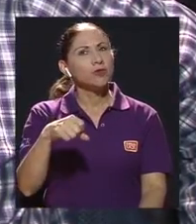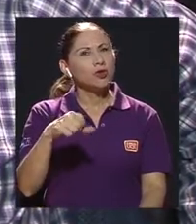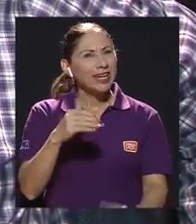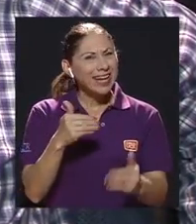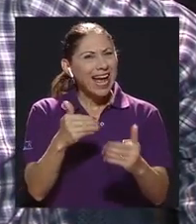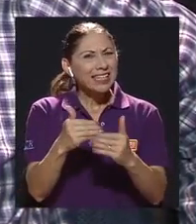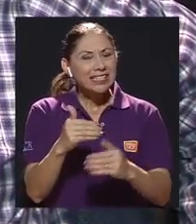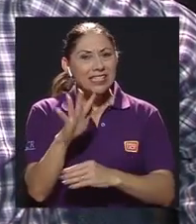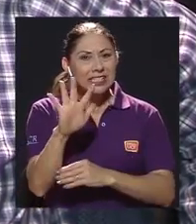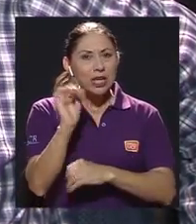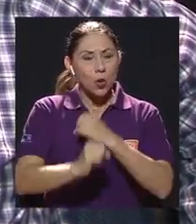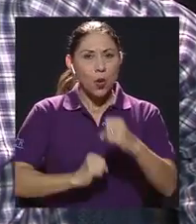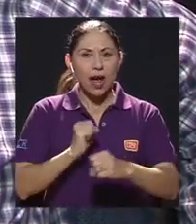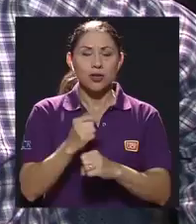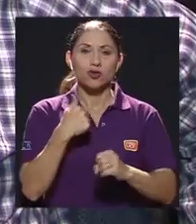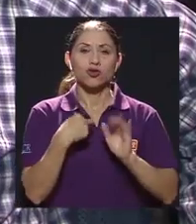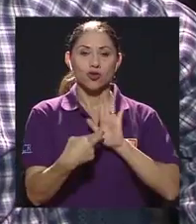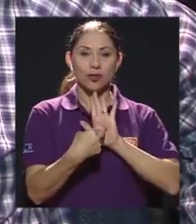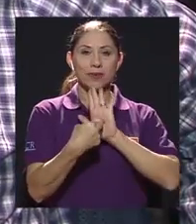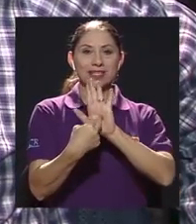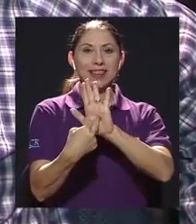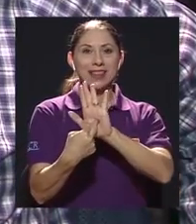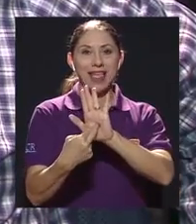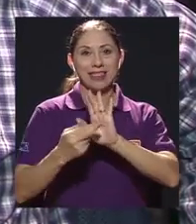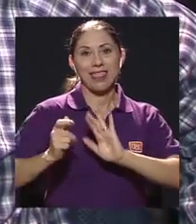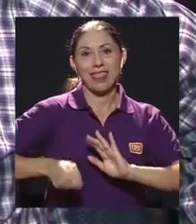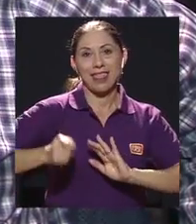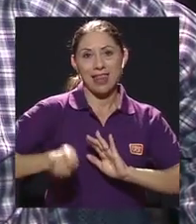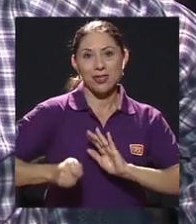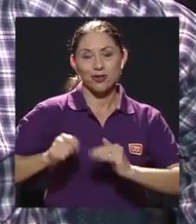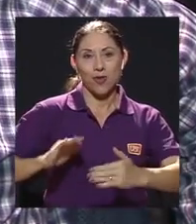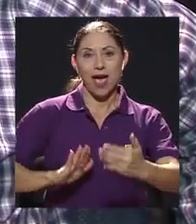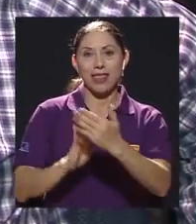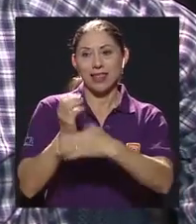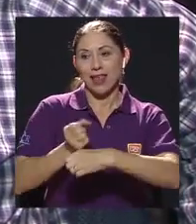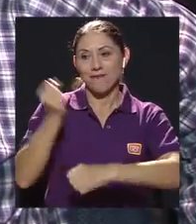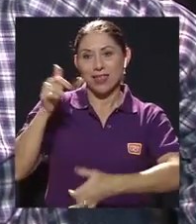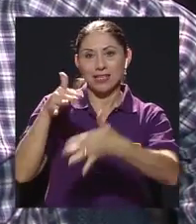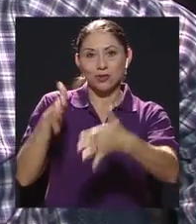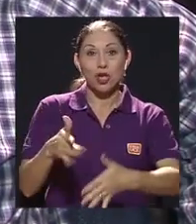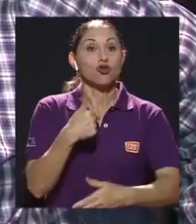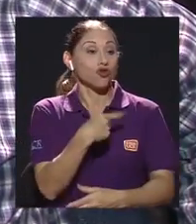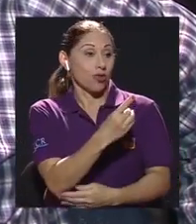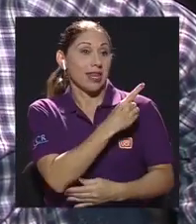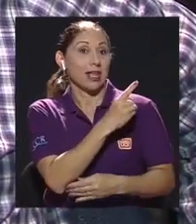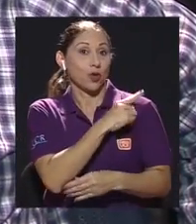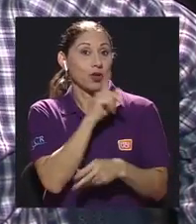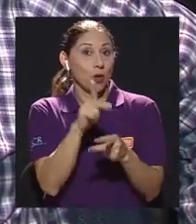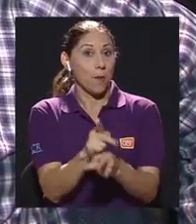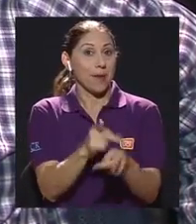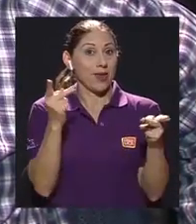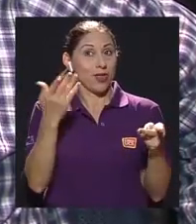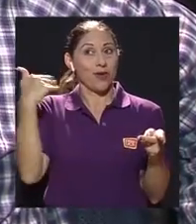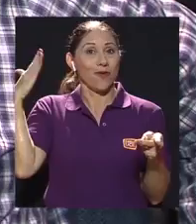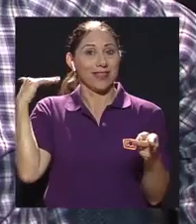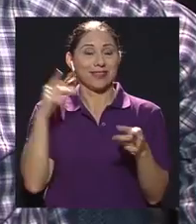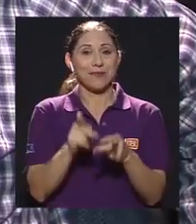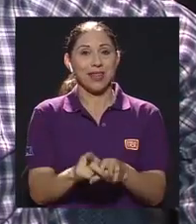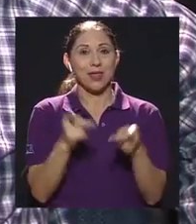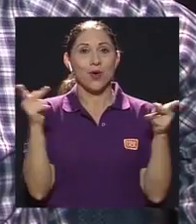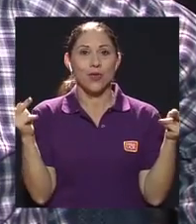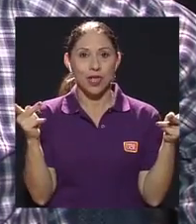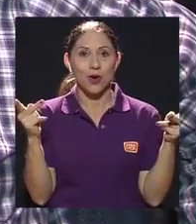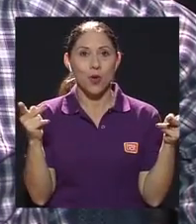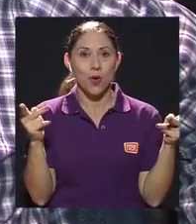5 años representante de derecho ante la FEURC. Fui director de un periódico que desapareció, que tenía la FEURC, que era el periódico